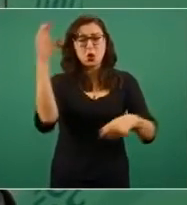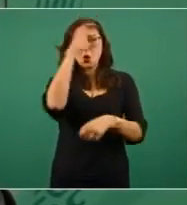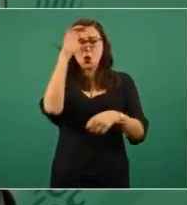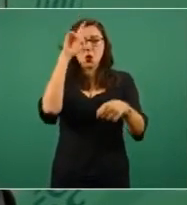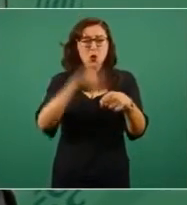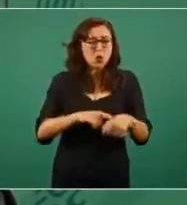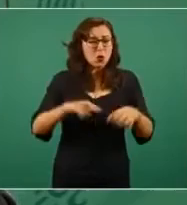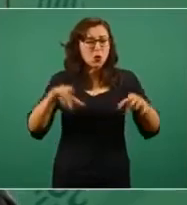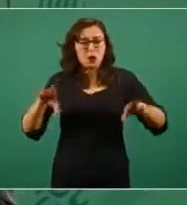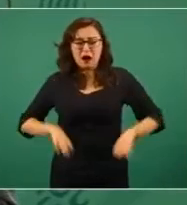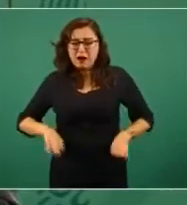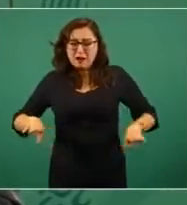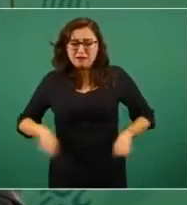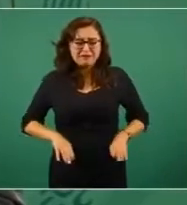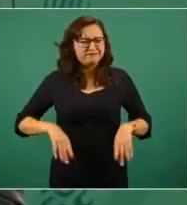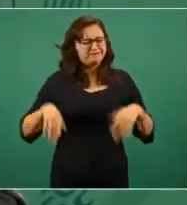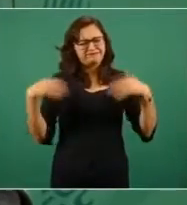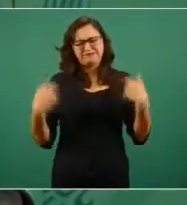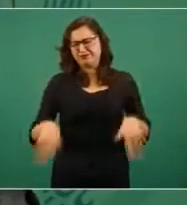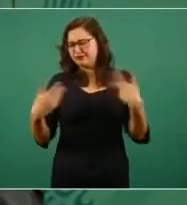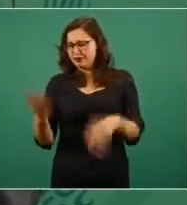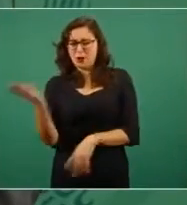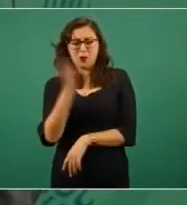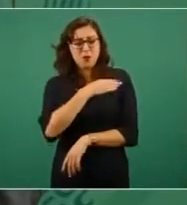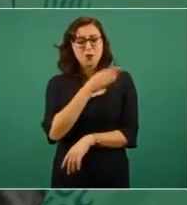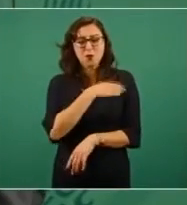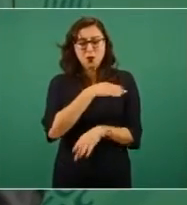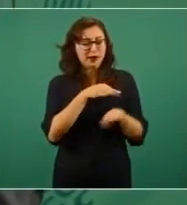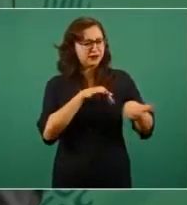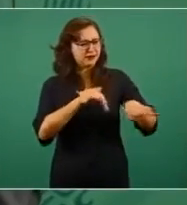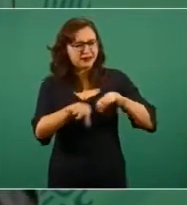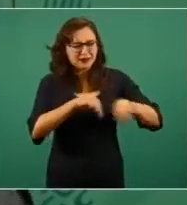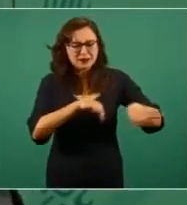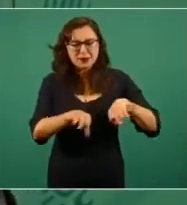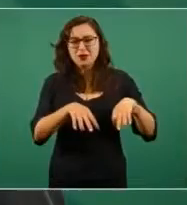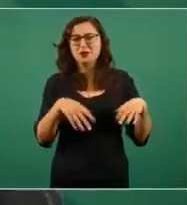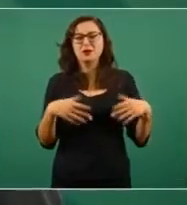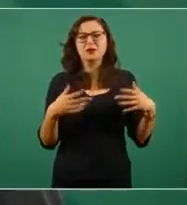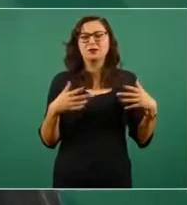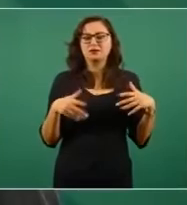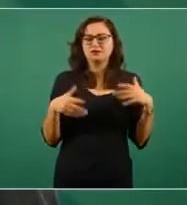bueno, un pueblo trabajador. Ahí está el ejemplo de los migrantes mexicanos,